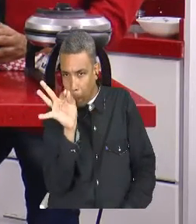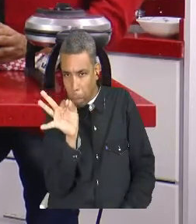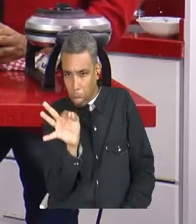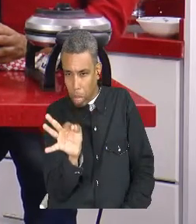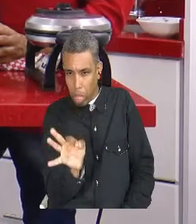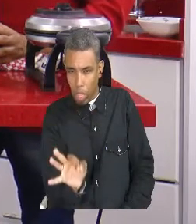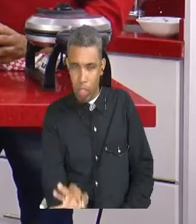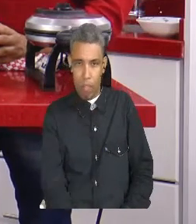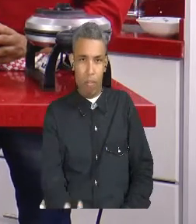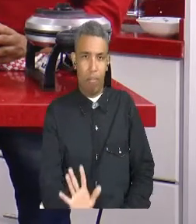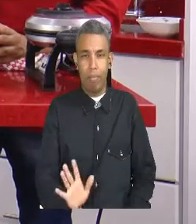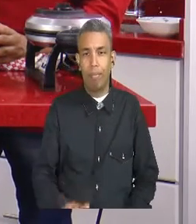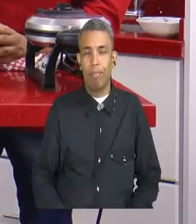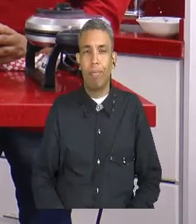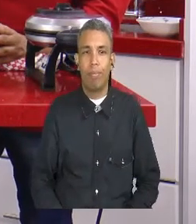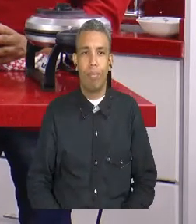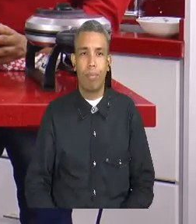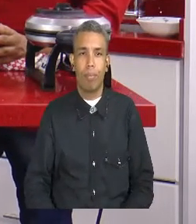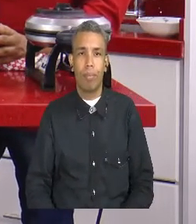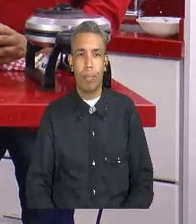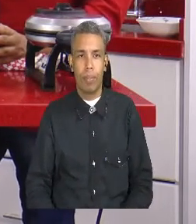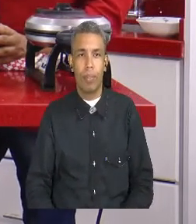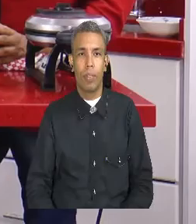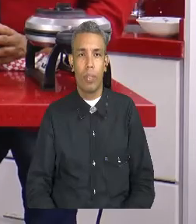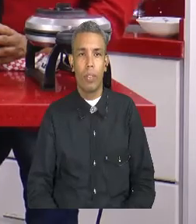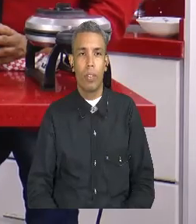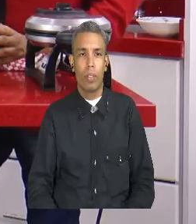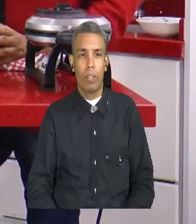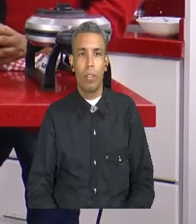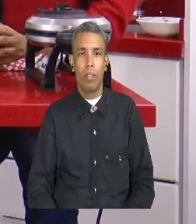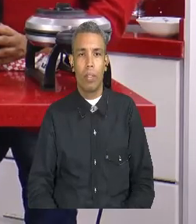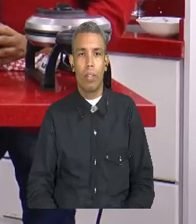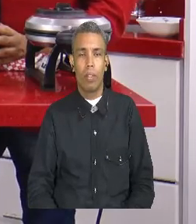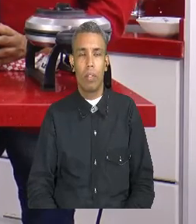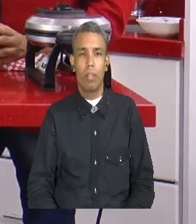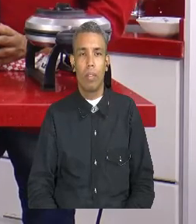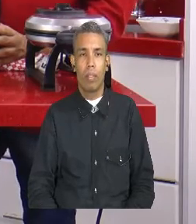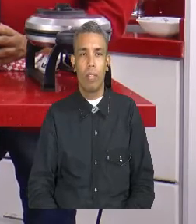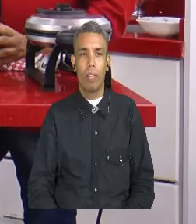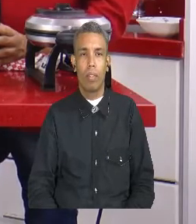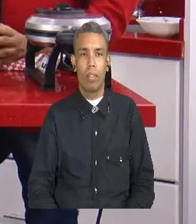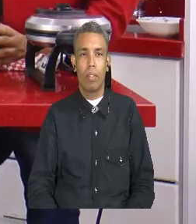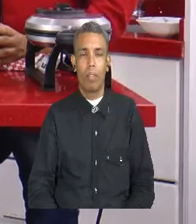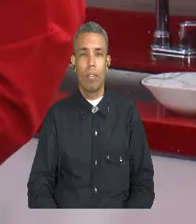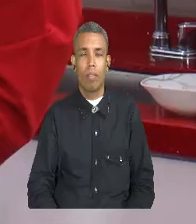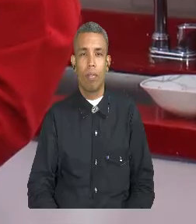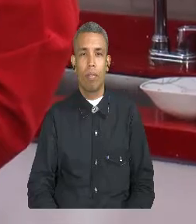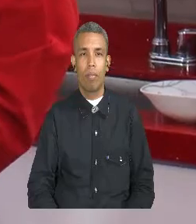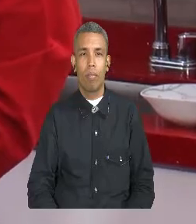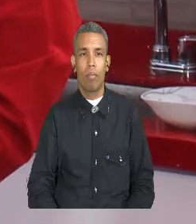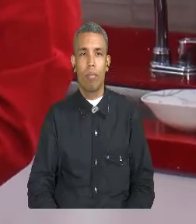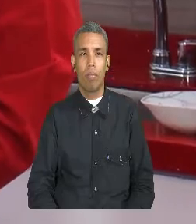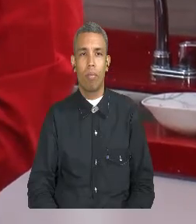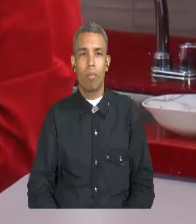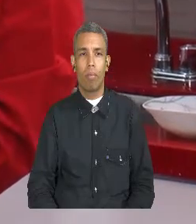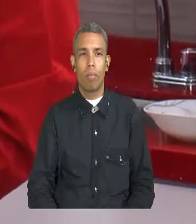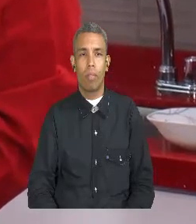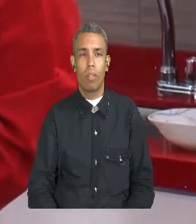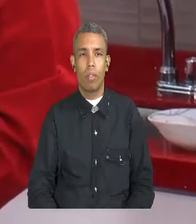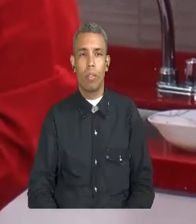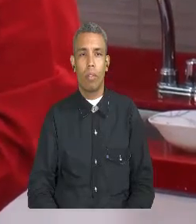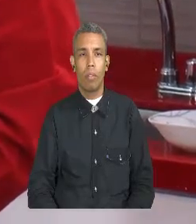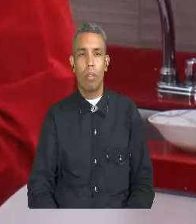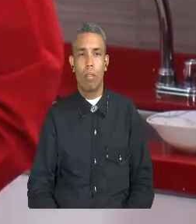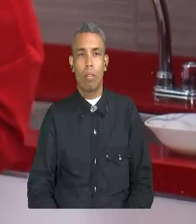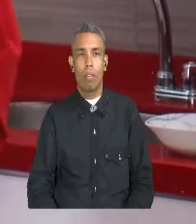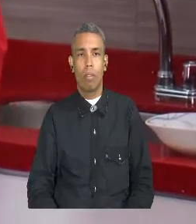huevo que ya estaba en el producto se nos va a cocinar. Ok. ¿Listo? Entonces... Bueno, Wilson, yo sé que aquí la invitada